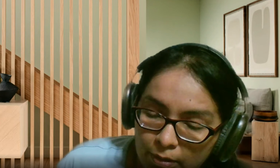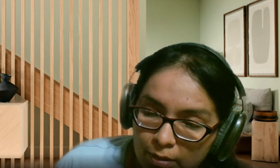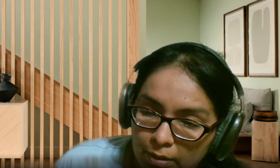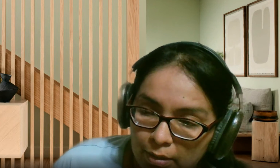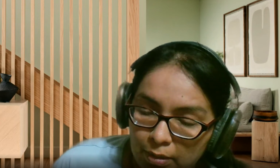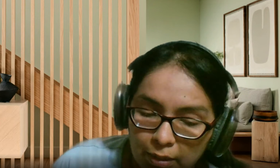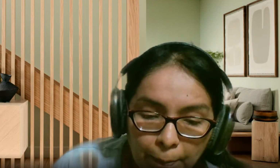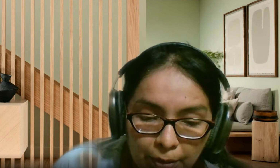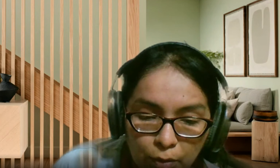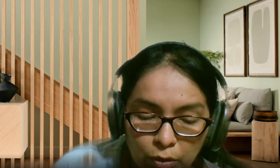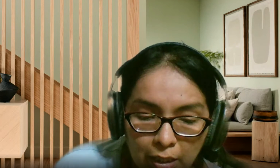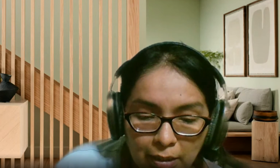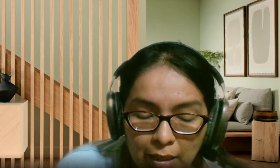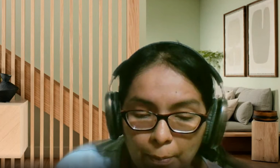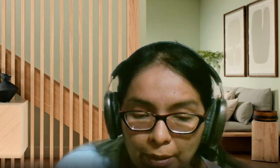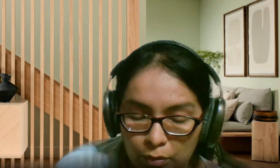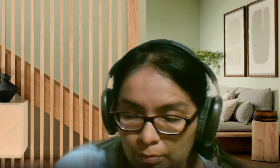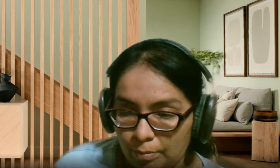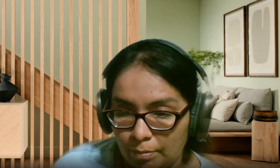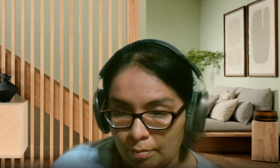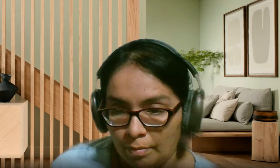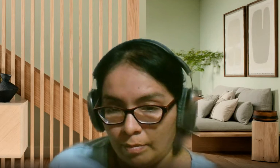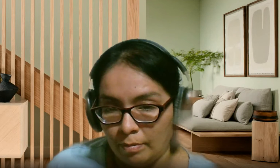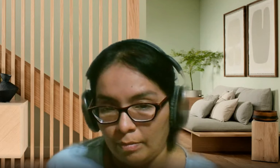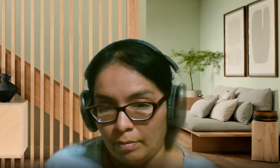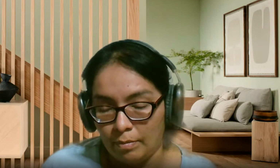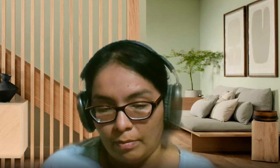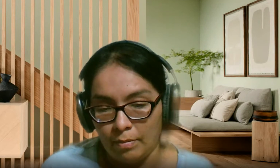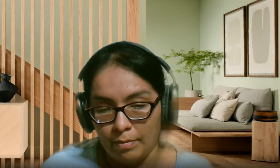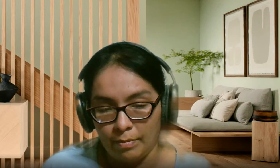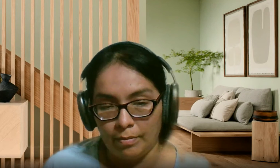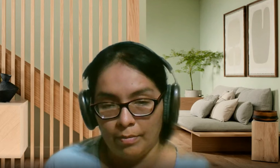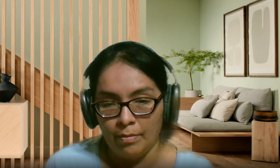antivacunas. ¿Qué piensan ustedes al respecto?